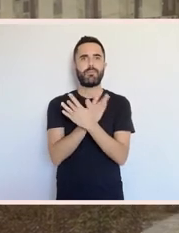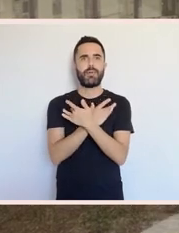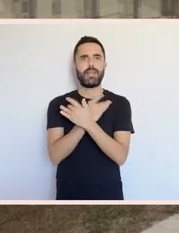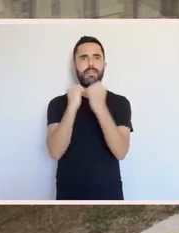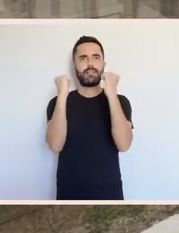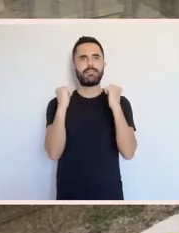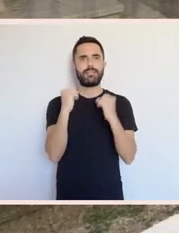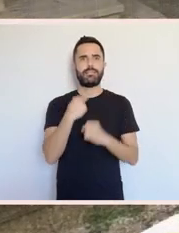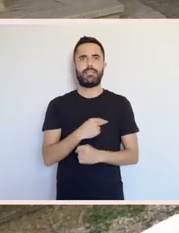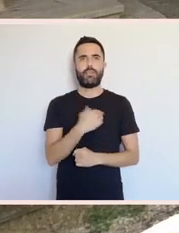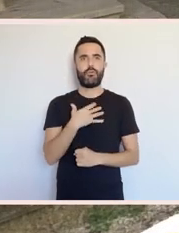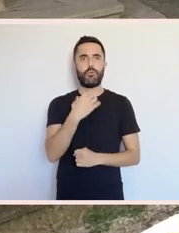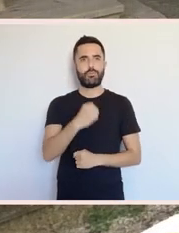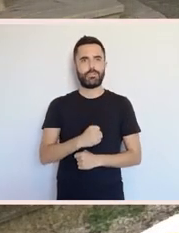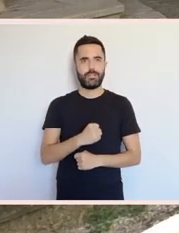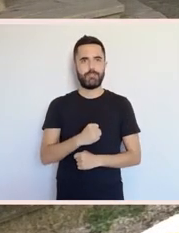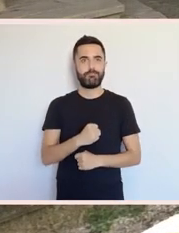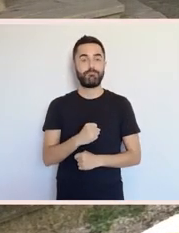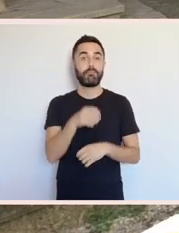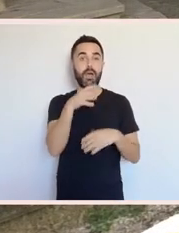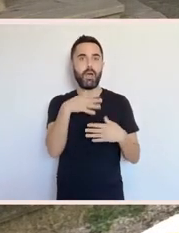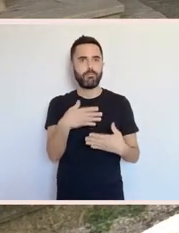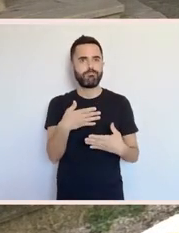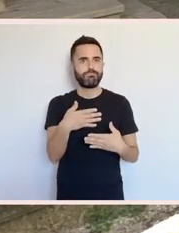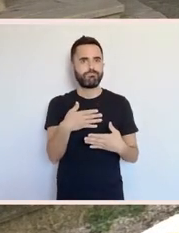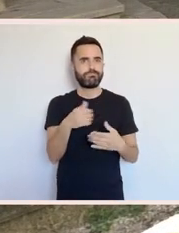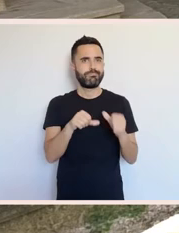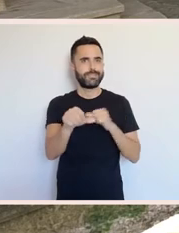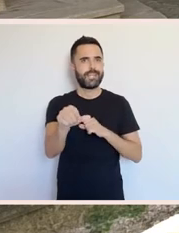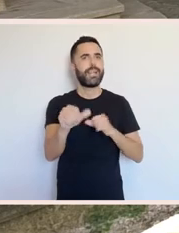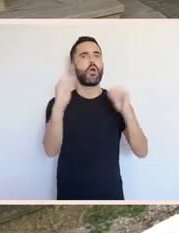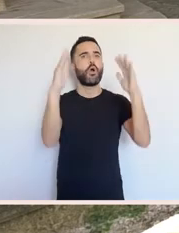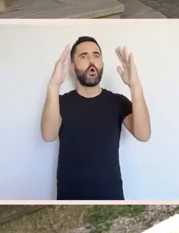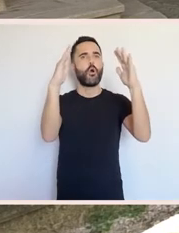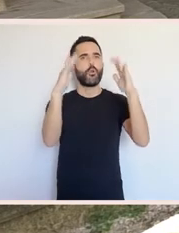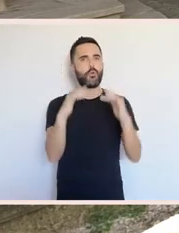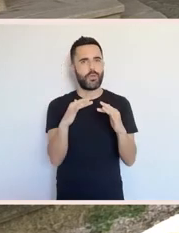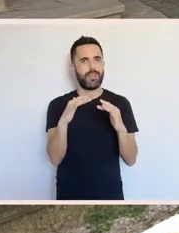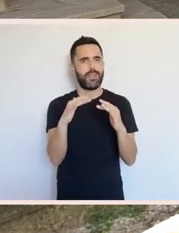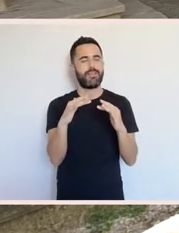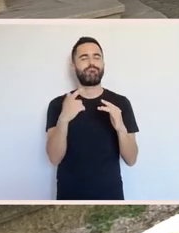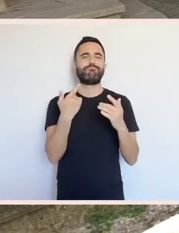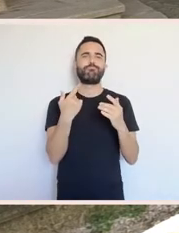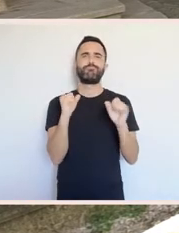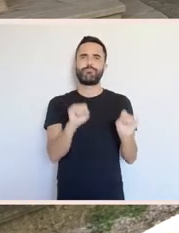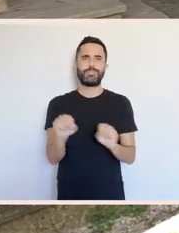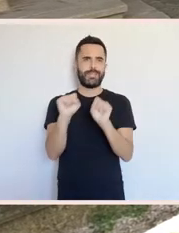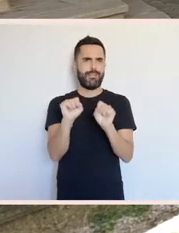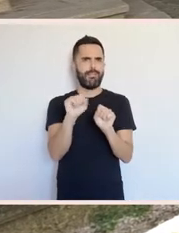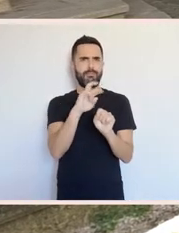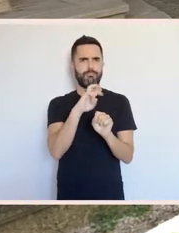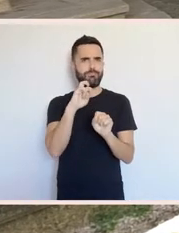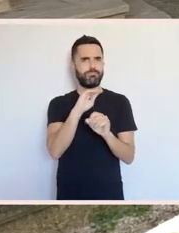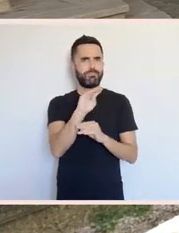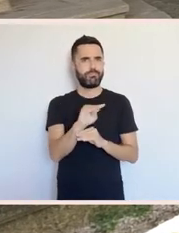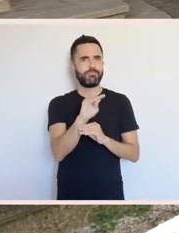Agora sí, as ruínas xa estaban protexidas e salvagardadas. En elas quedou instalado o Museo da Sociedade